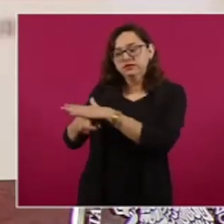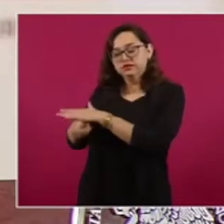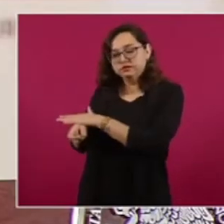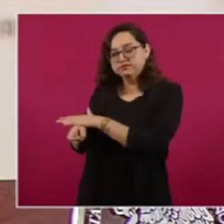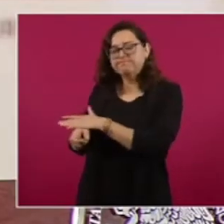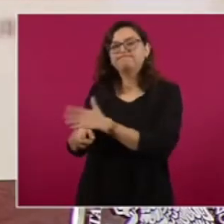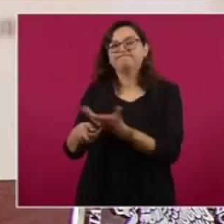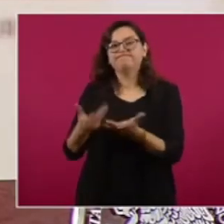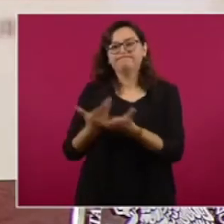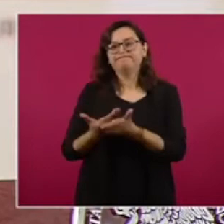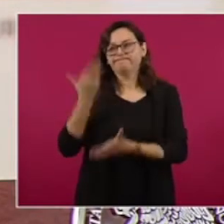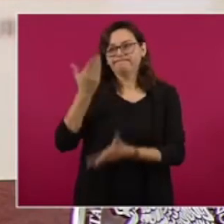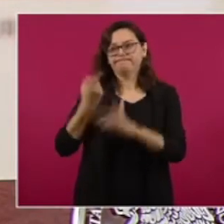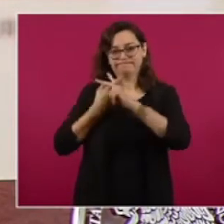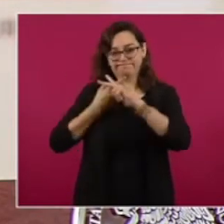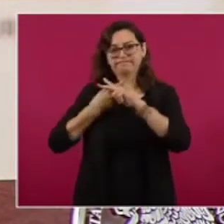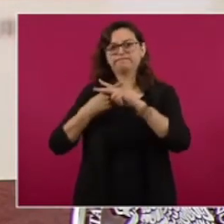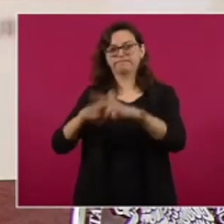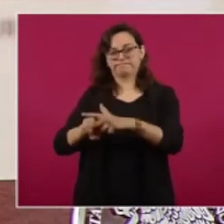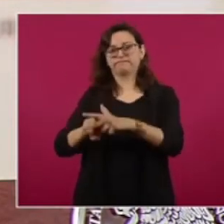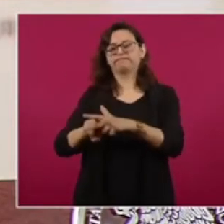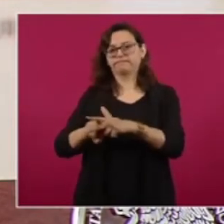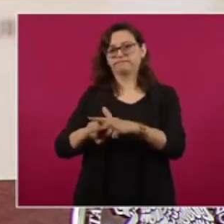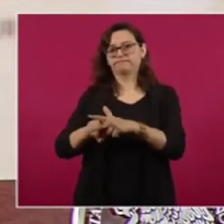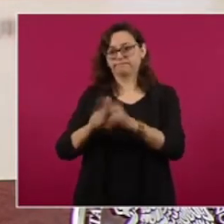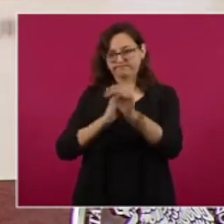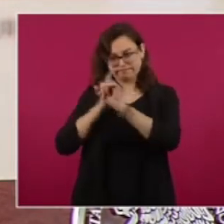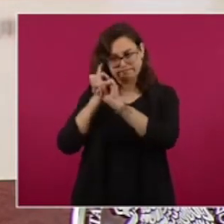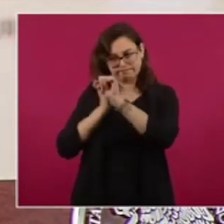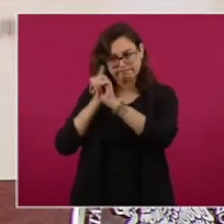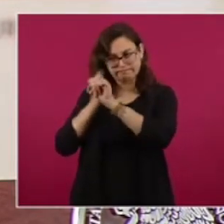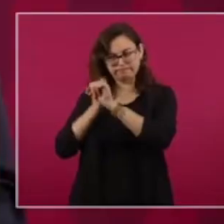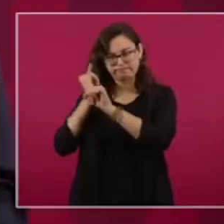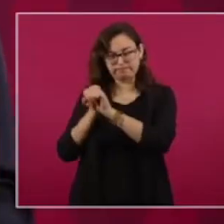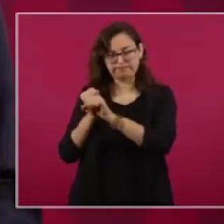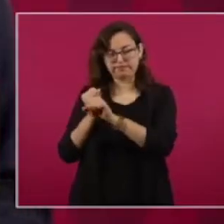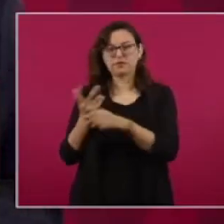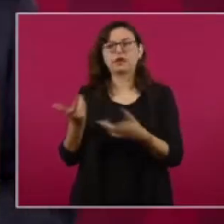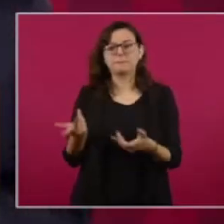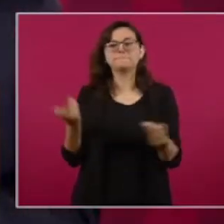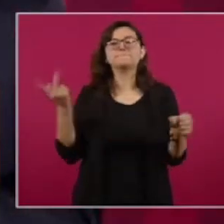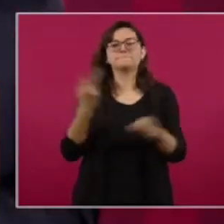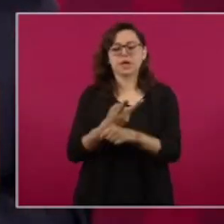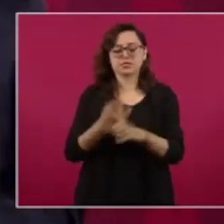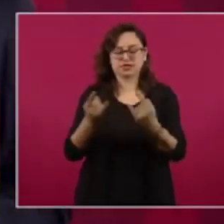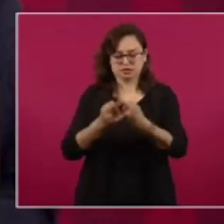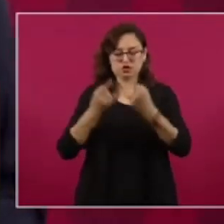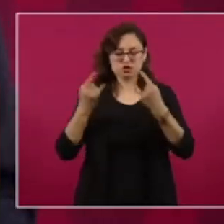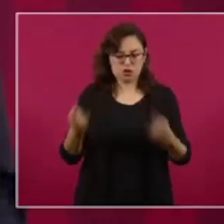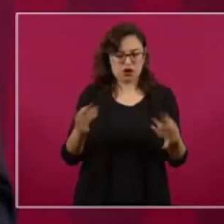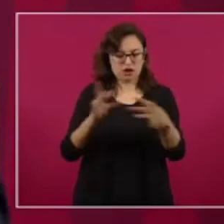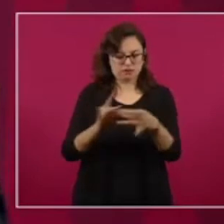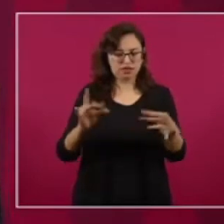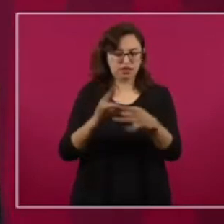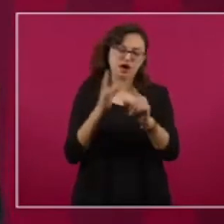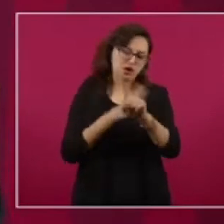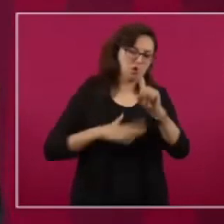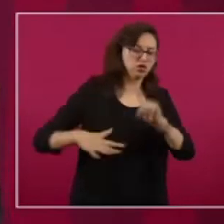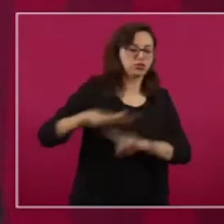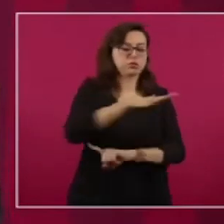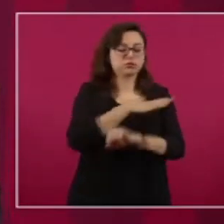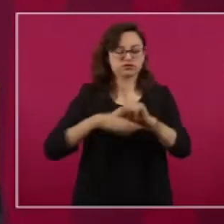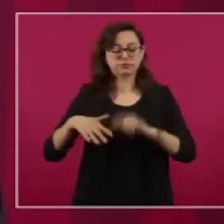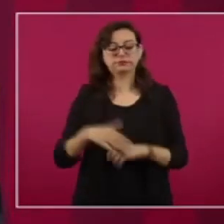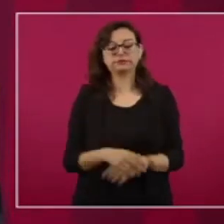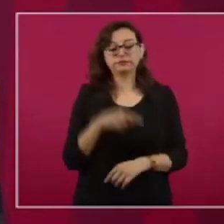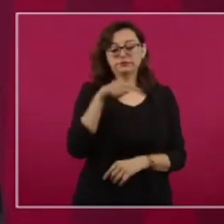Esta empresa fue sancionada en Estados Unidos fue juzgada en Estados